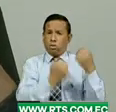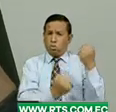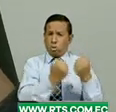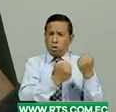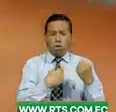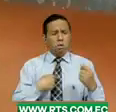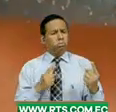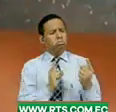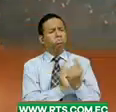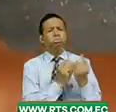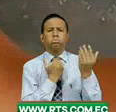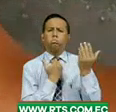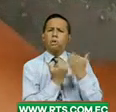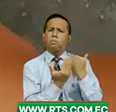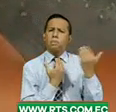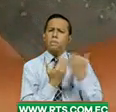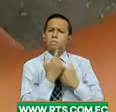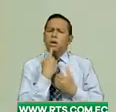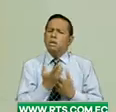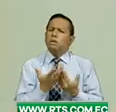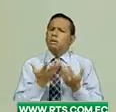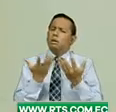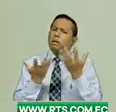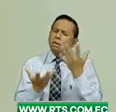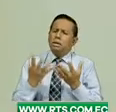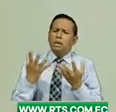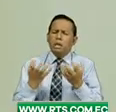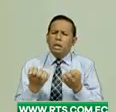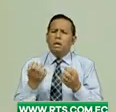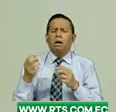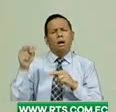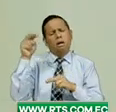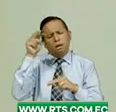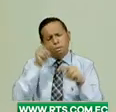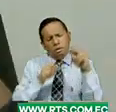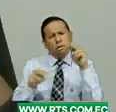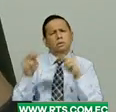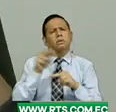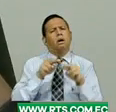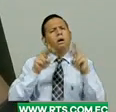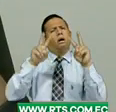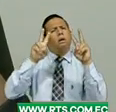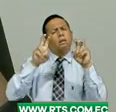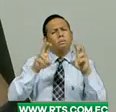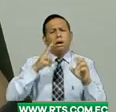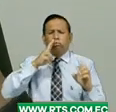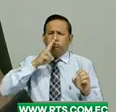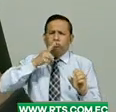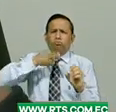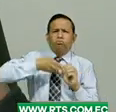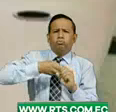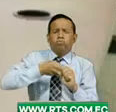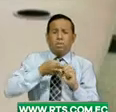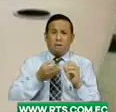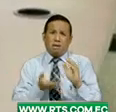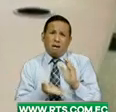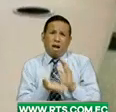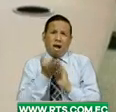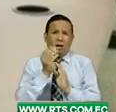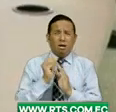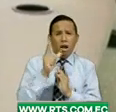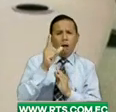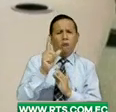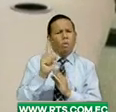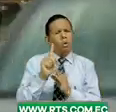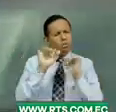deben analizar, congelar la subida de los combustibles en general. Todo esto se dio ese martes, mientras